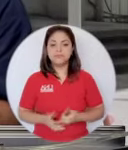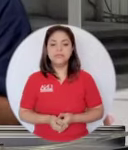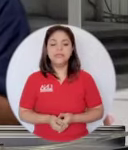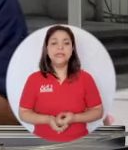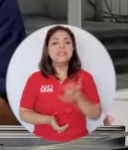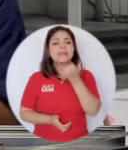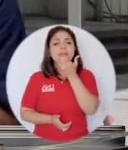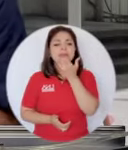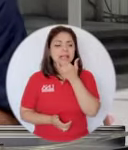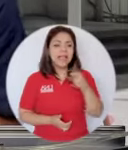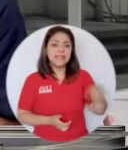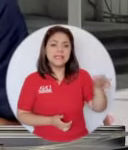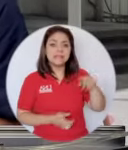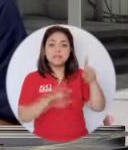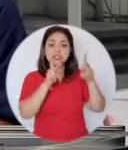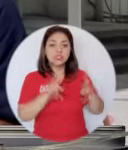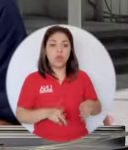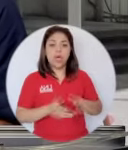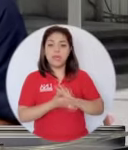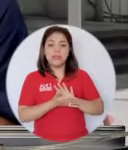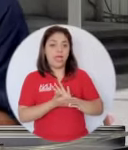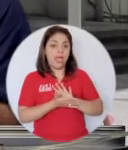no padeció la enfermedad